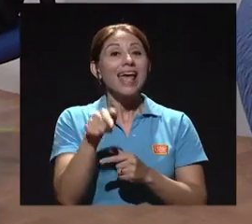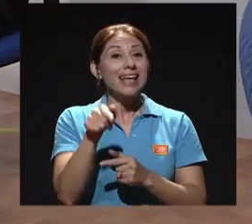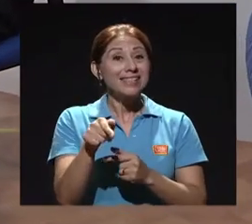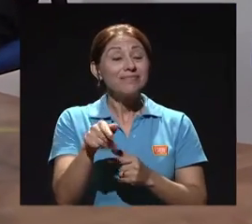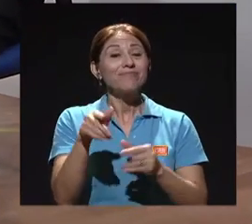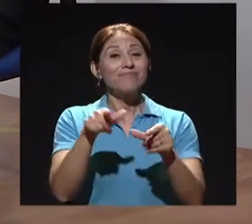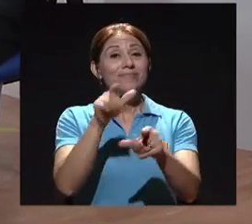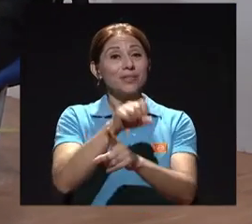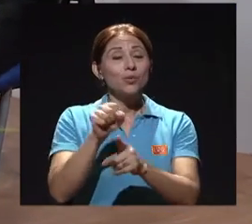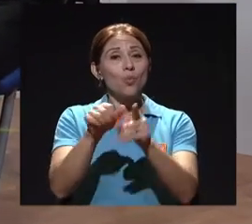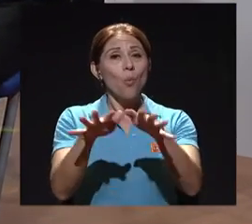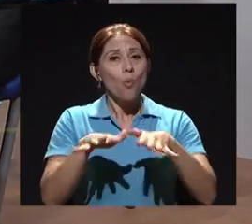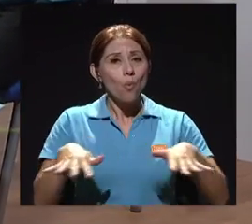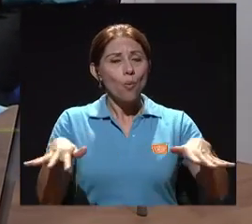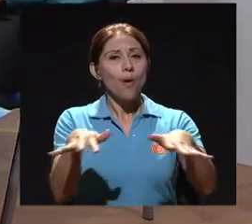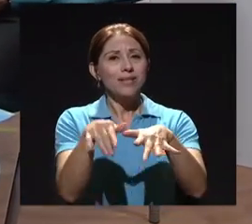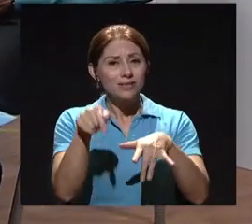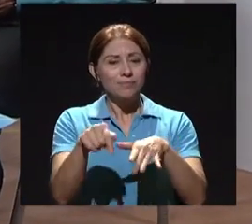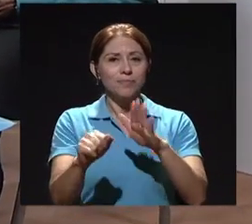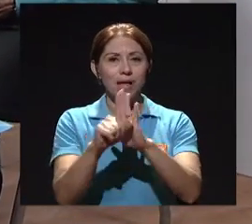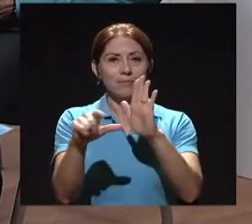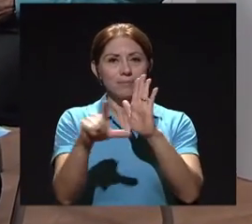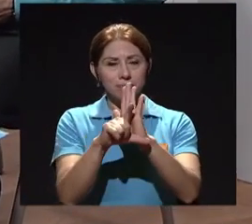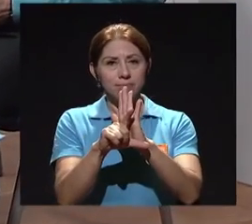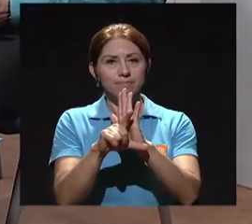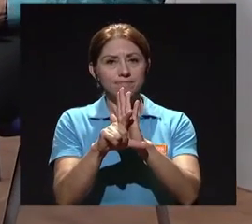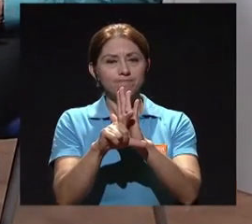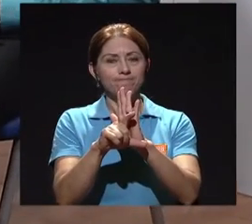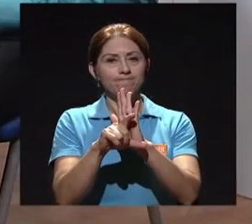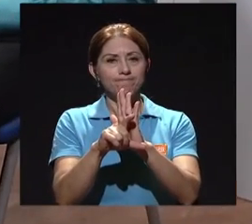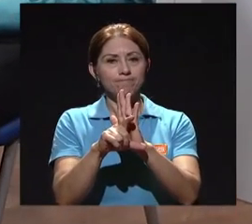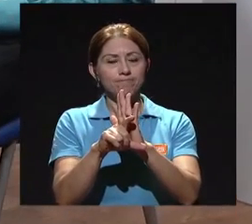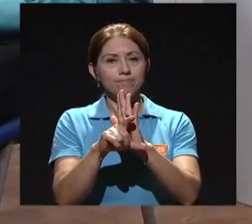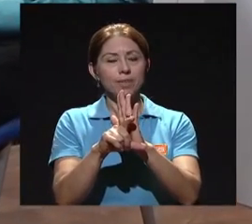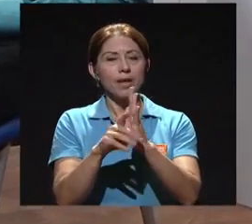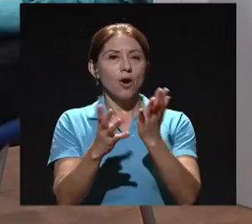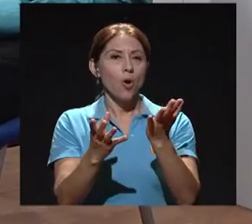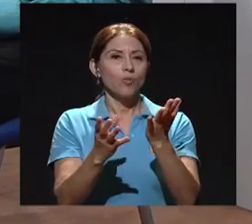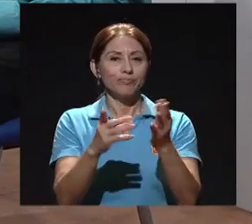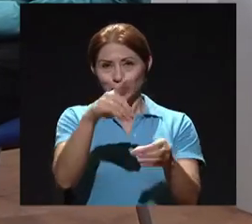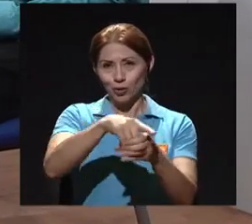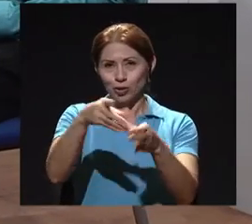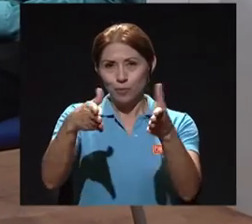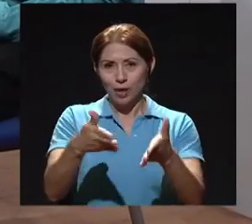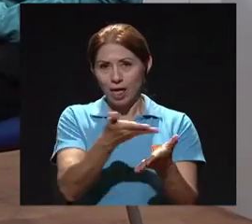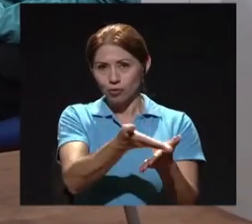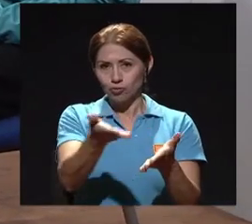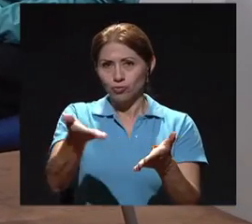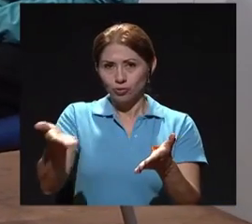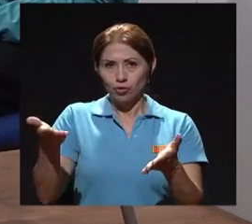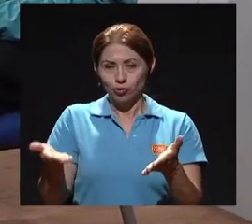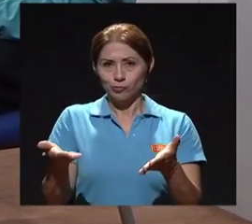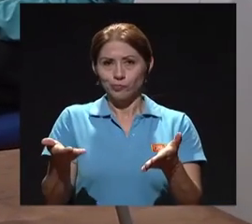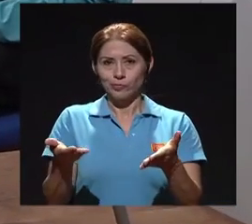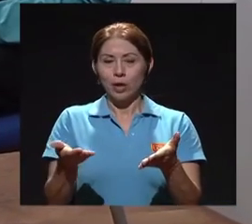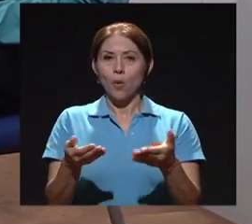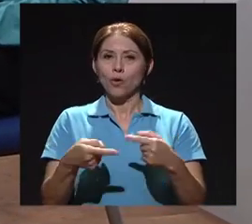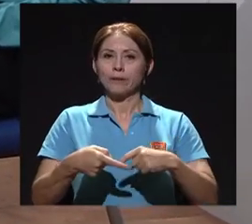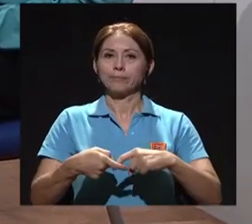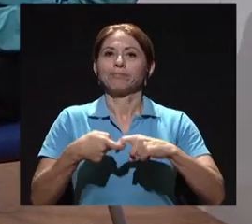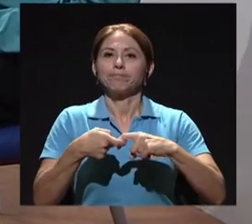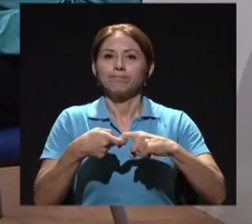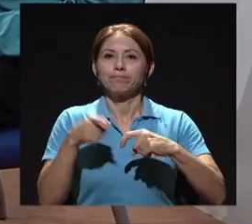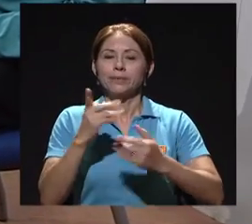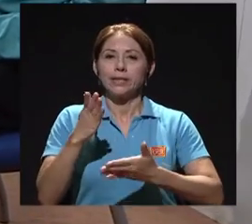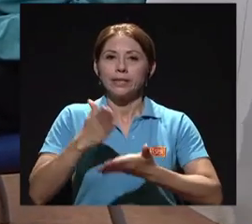donde la asamblea legislativa o los diputados detienen la discusión porque